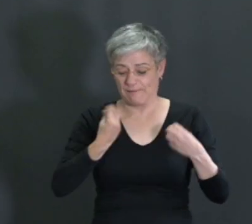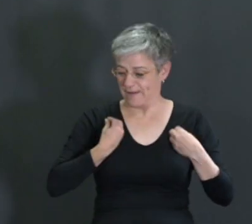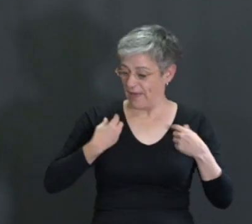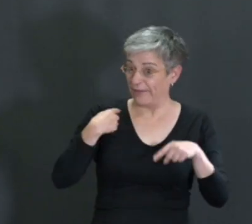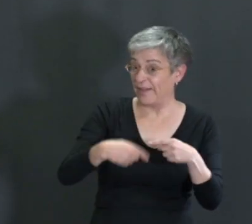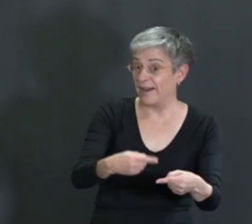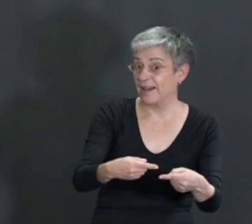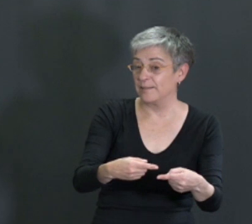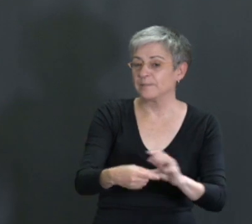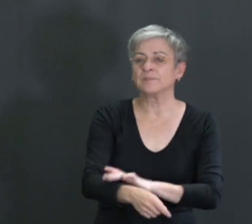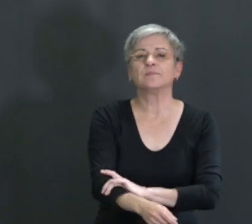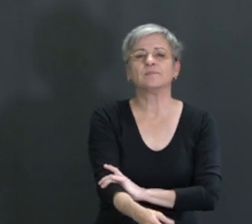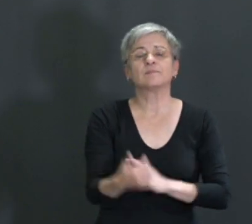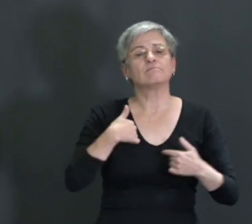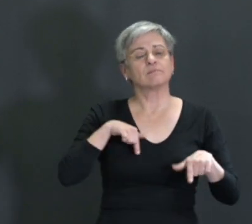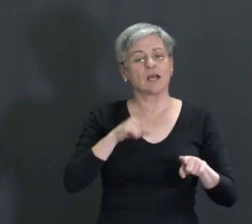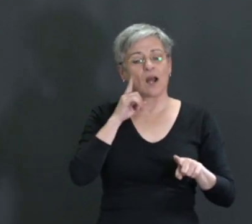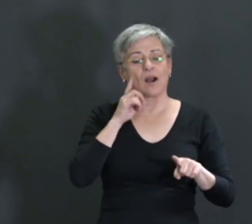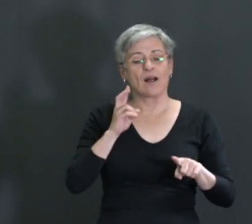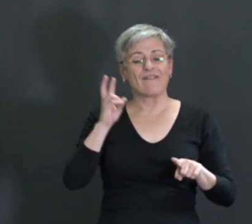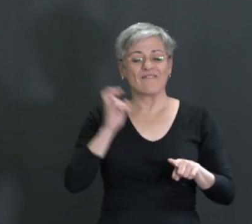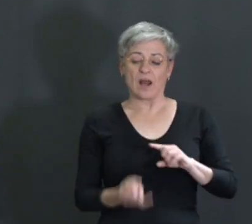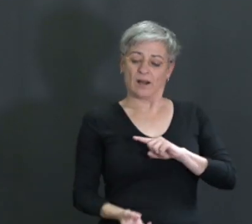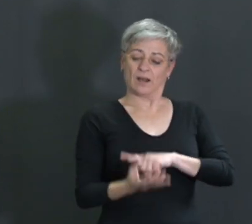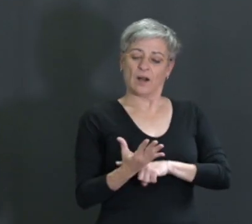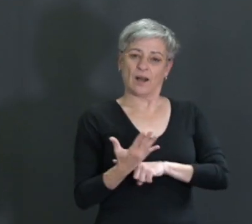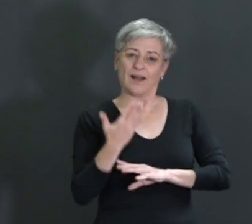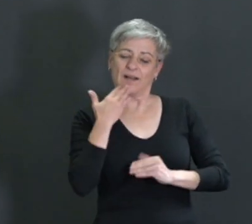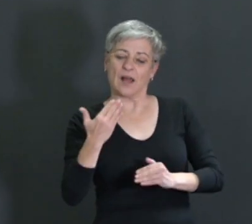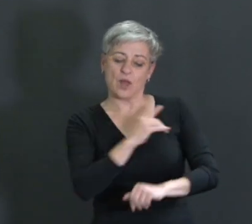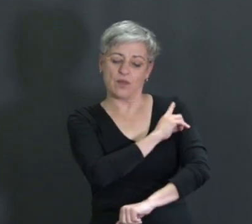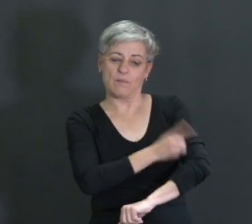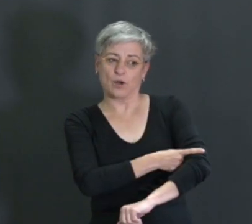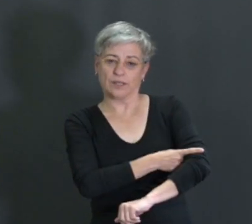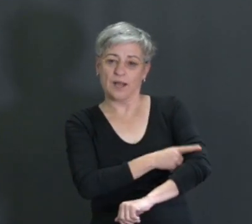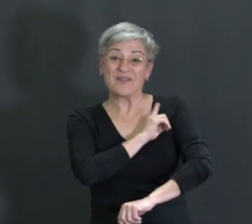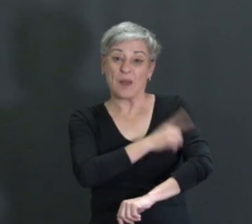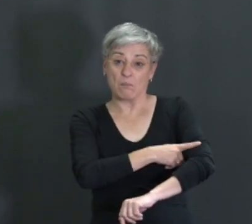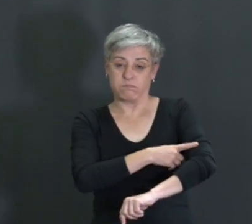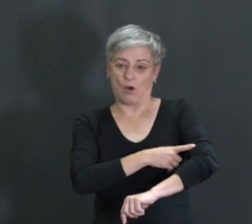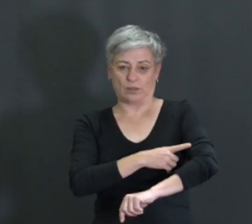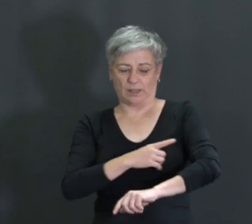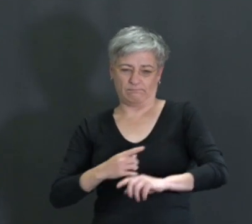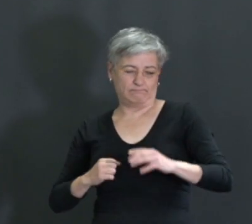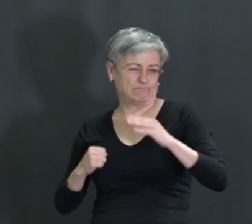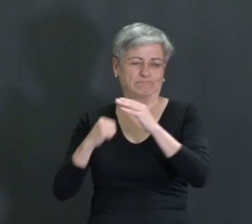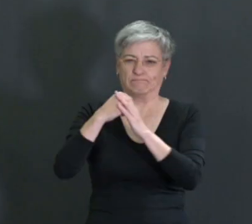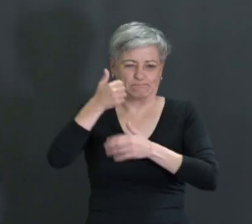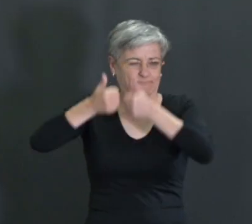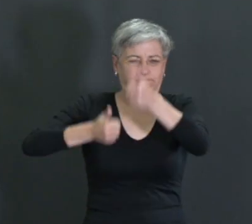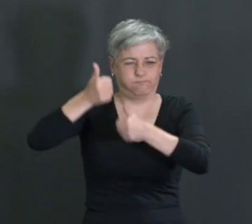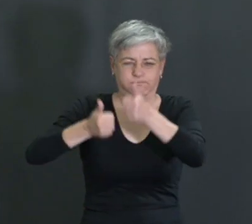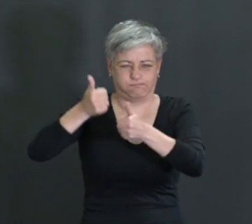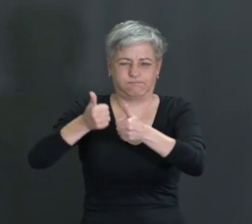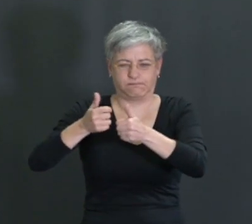diaria, pues el origen vienen del deporte y del deporte de alta competición, ¿no? Aunque parezca que no.